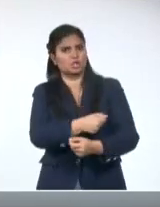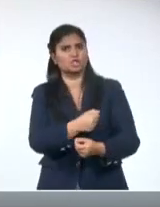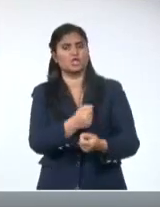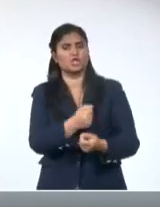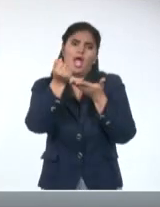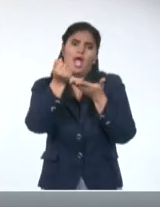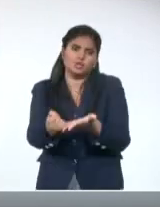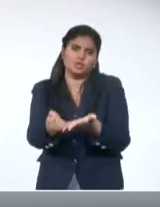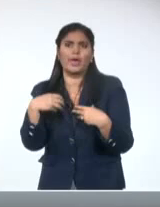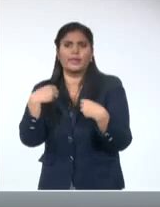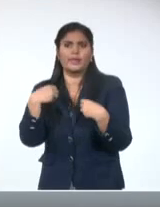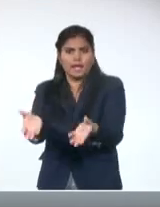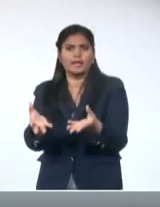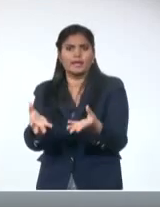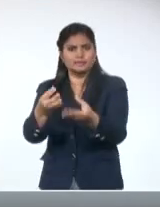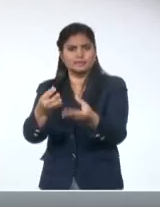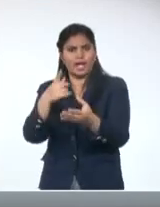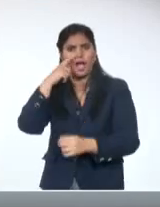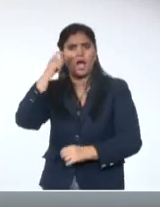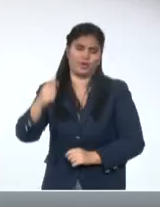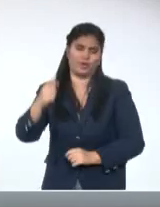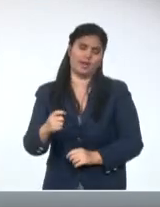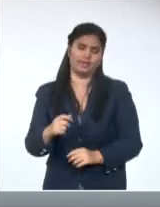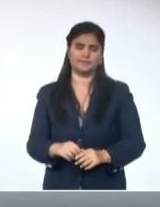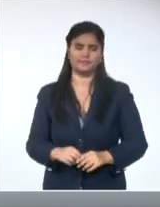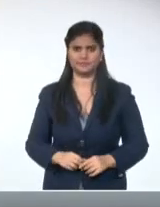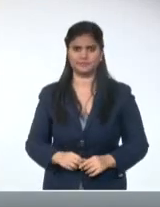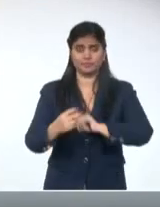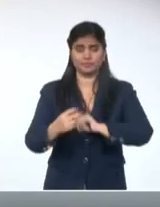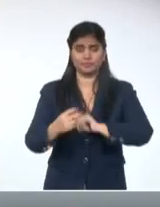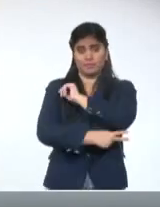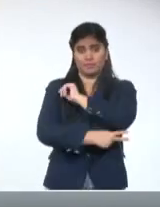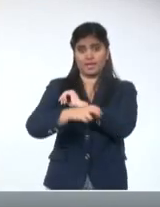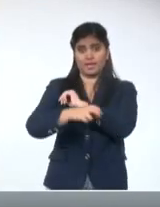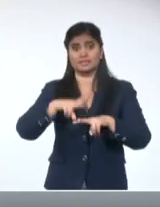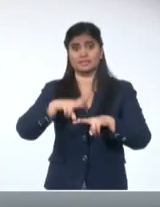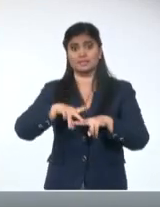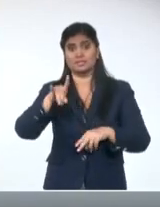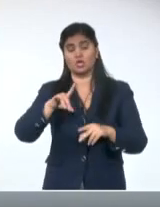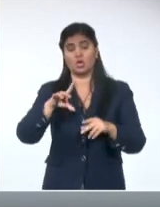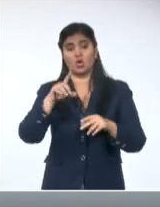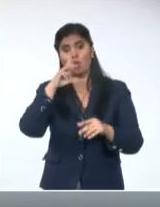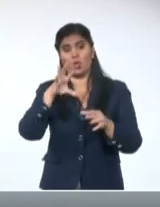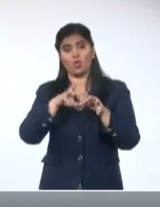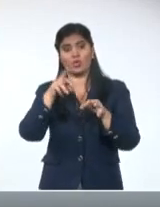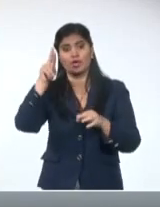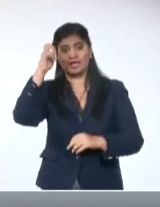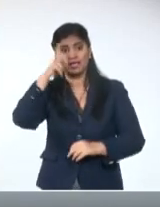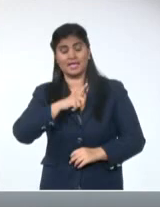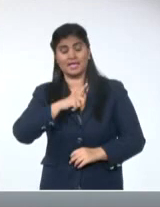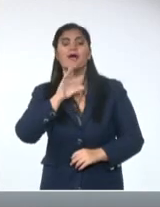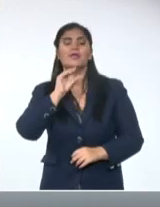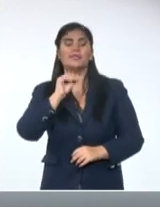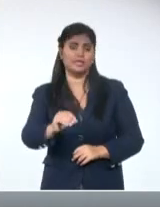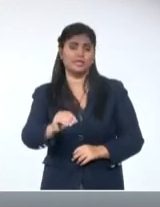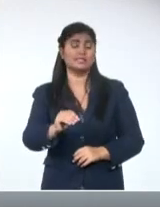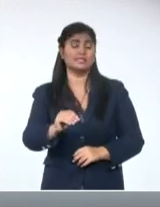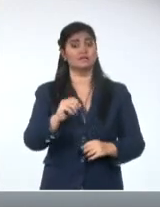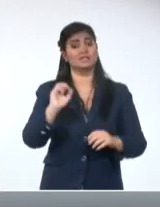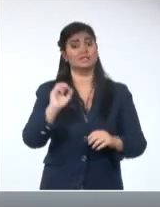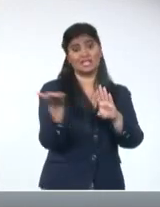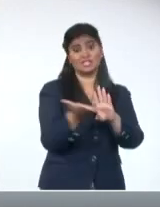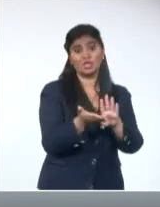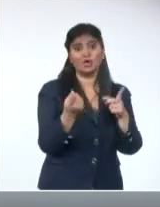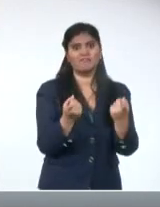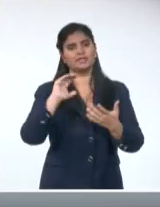humanitaria y sanciones contra Moscú sin embargo Hungría criticó en numerosas ocasiones la política de sanciones anti rusas de la Unión Europea